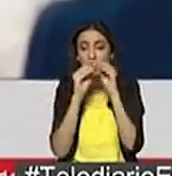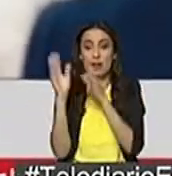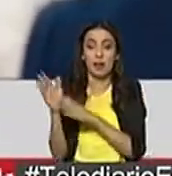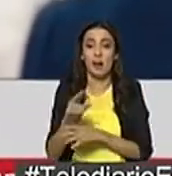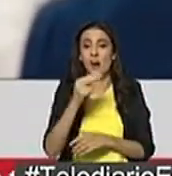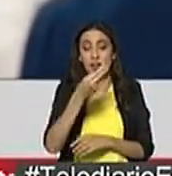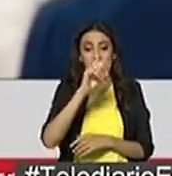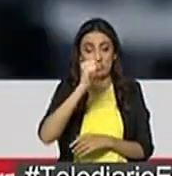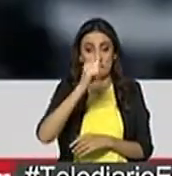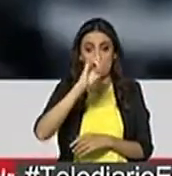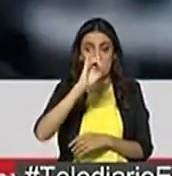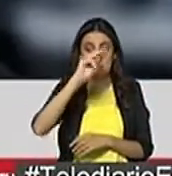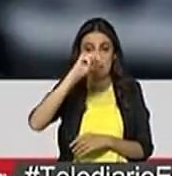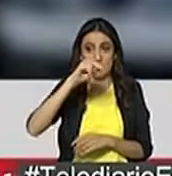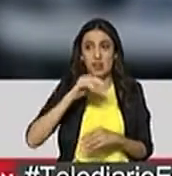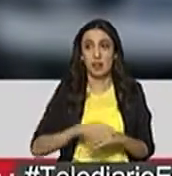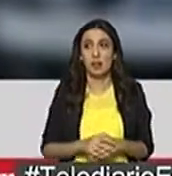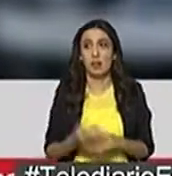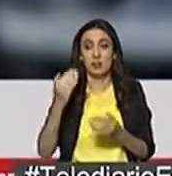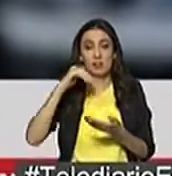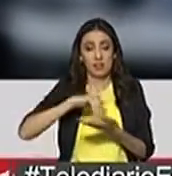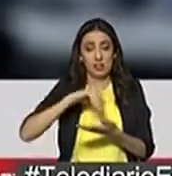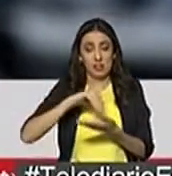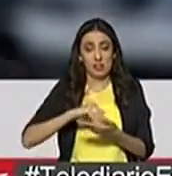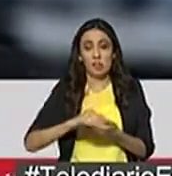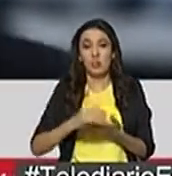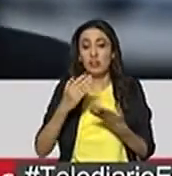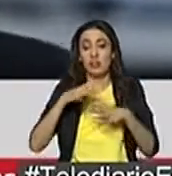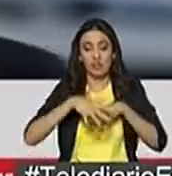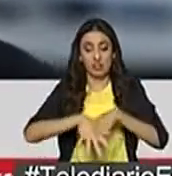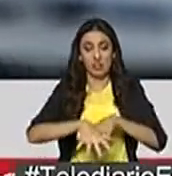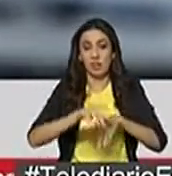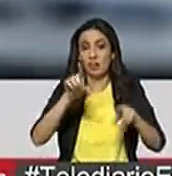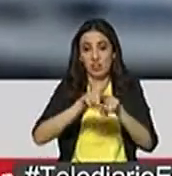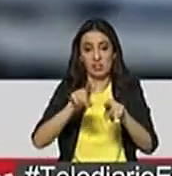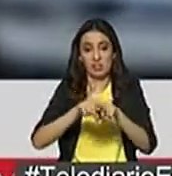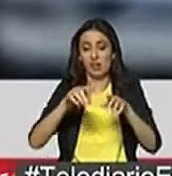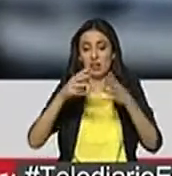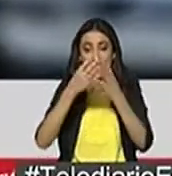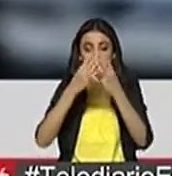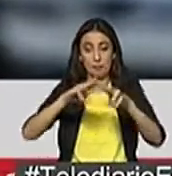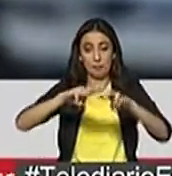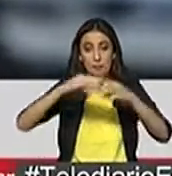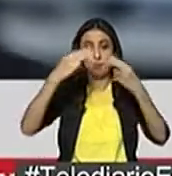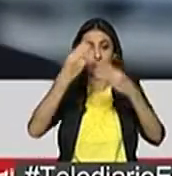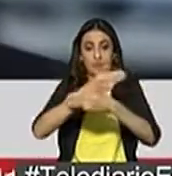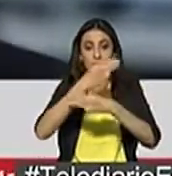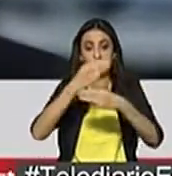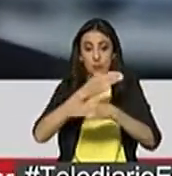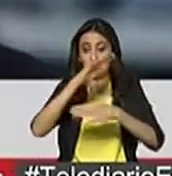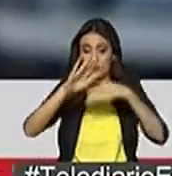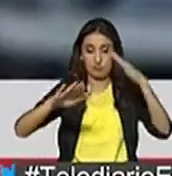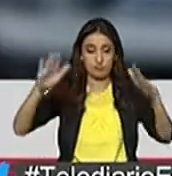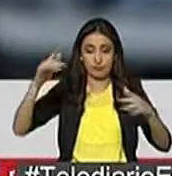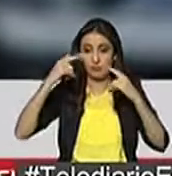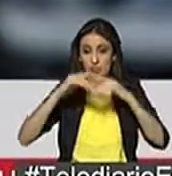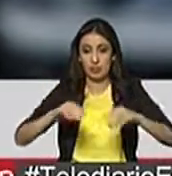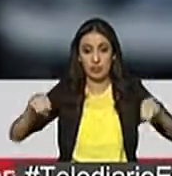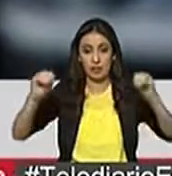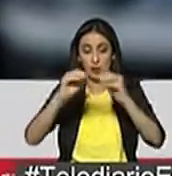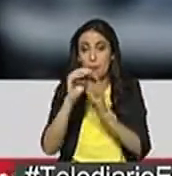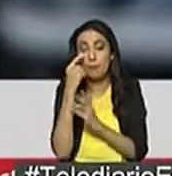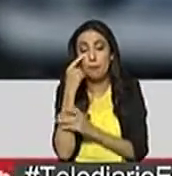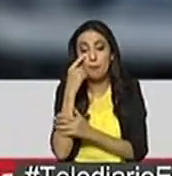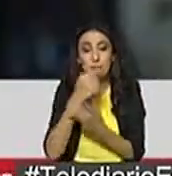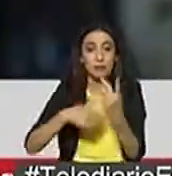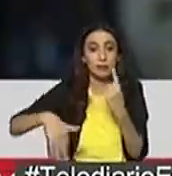Change Inspiration. A fin de replicar en una modalidad de cascada una metodología que permita lograr inclusión educativa